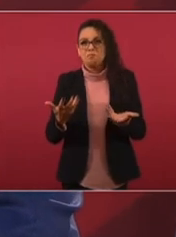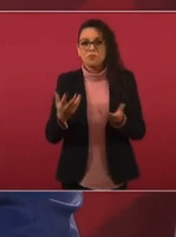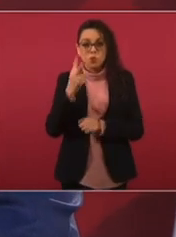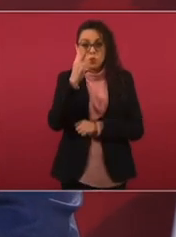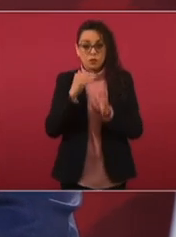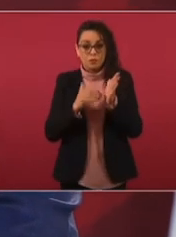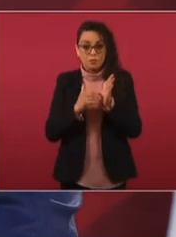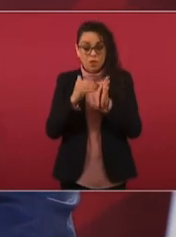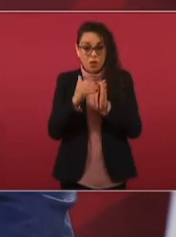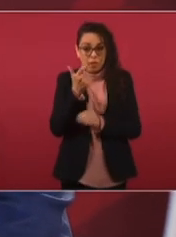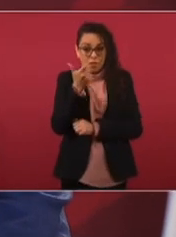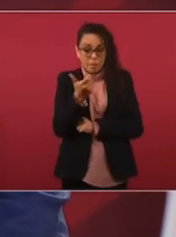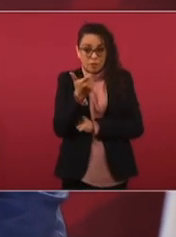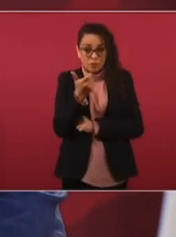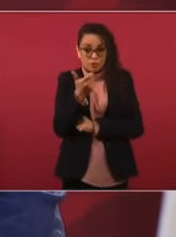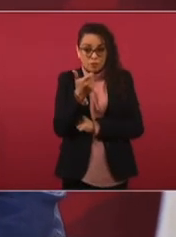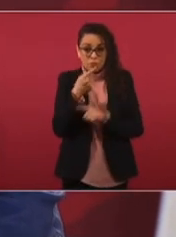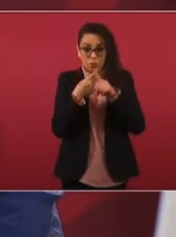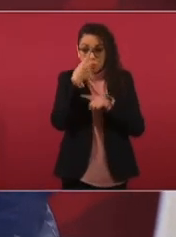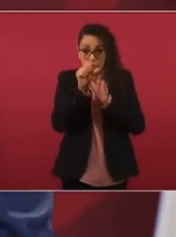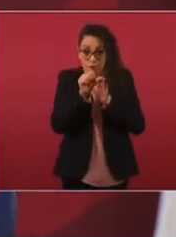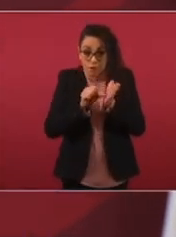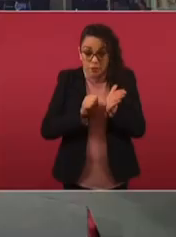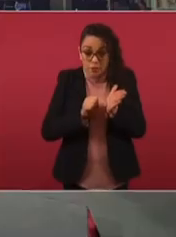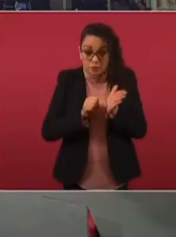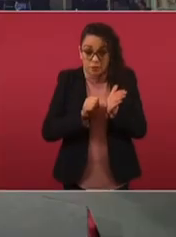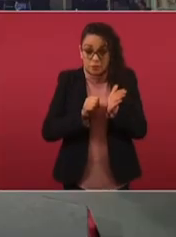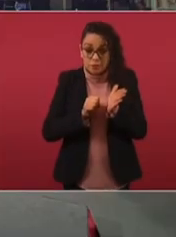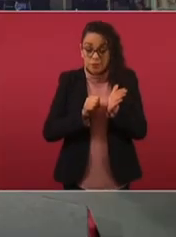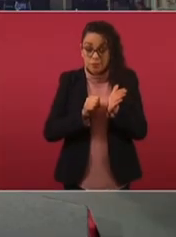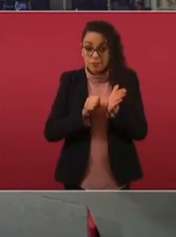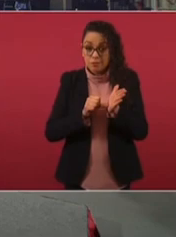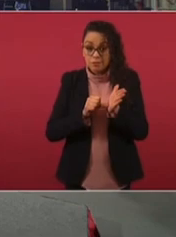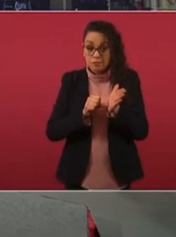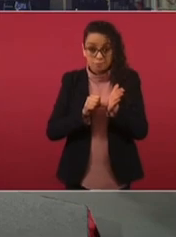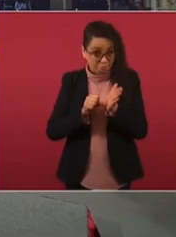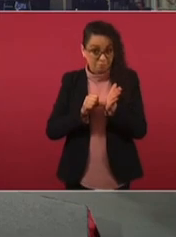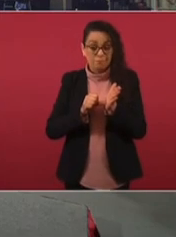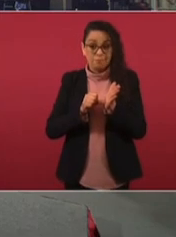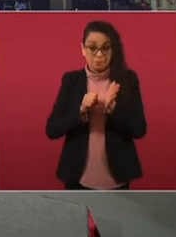millones de pesos al mes que llega a acumular bienes